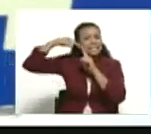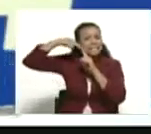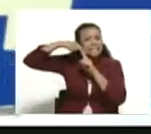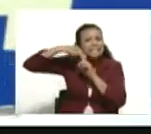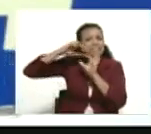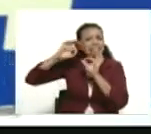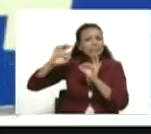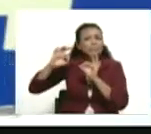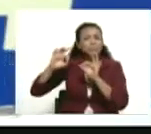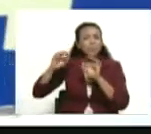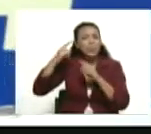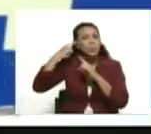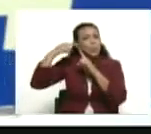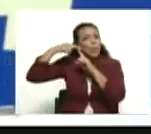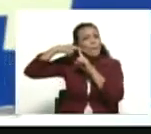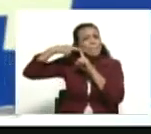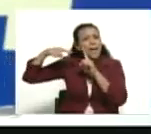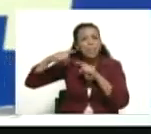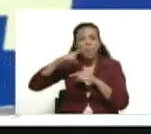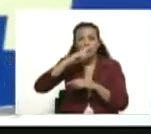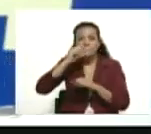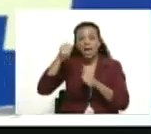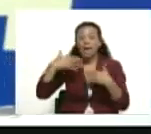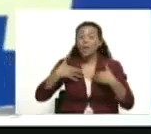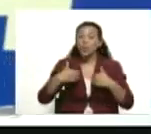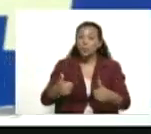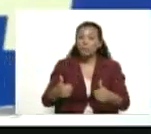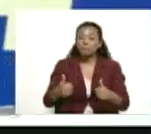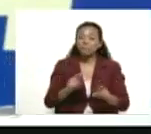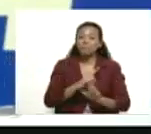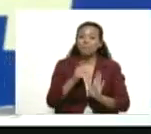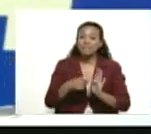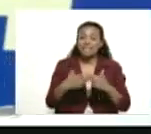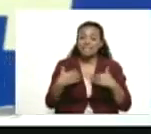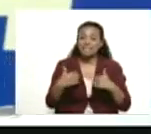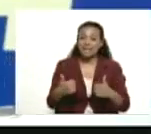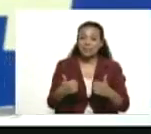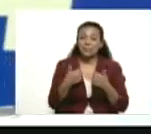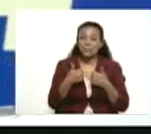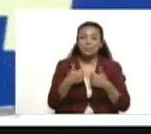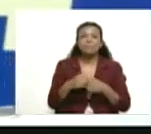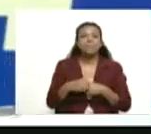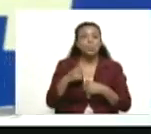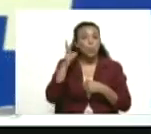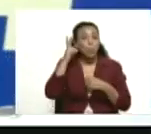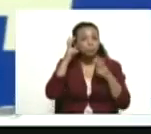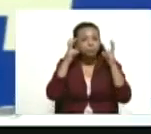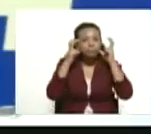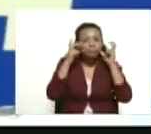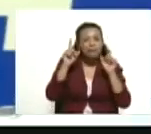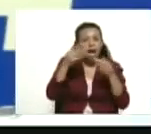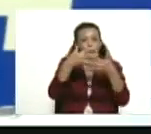de hoy. Otitis media maduro, curado, sano. Estoy escuchando.